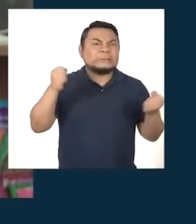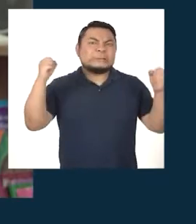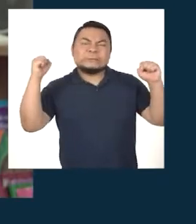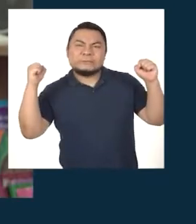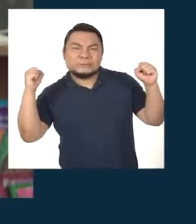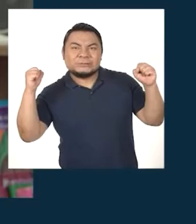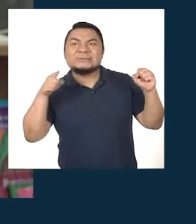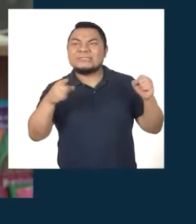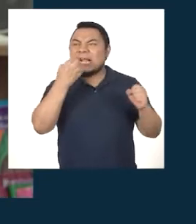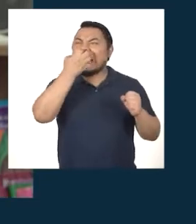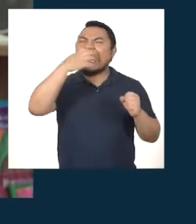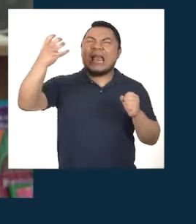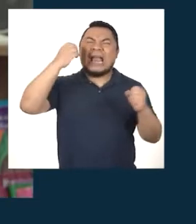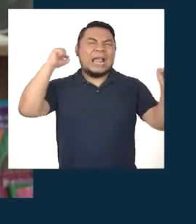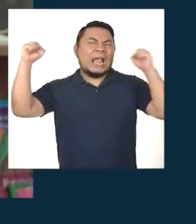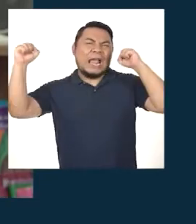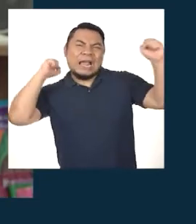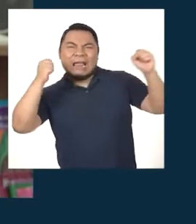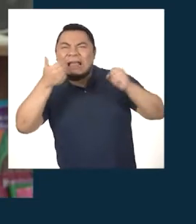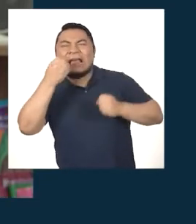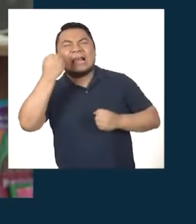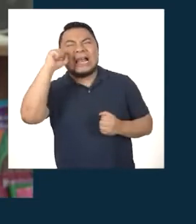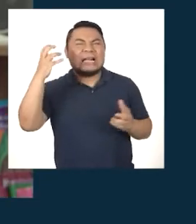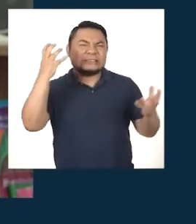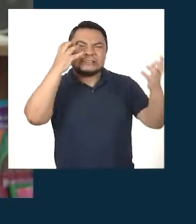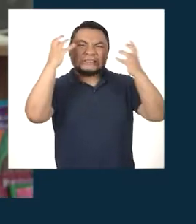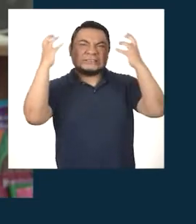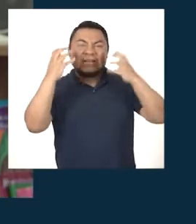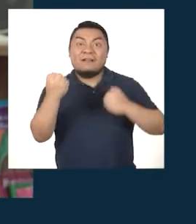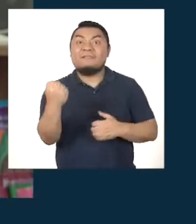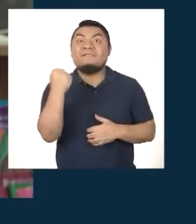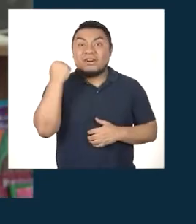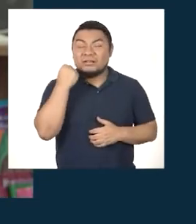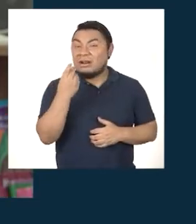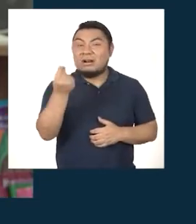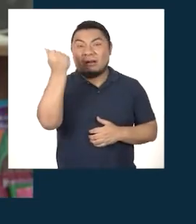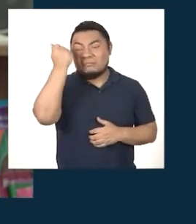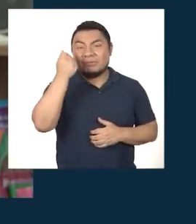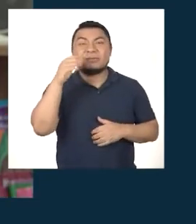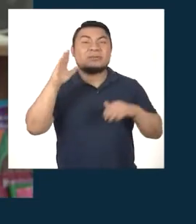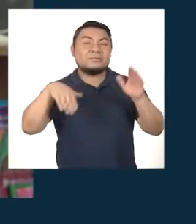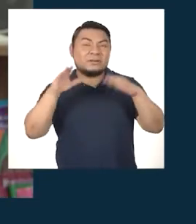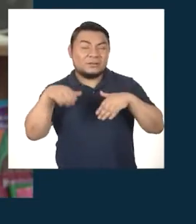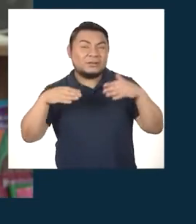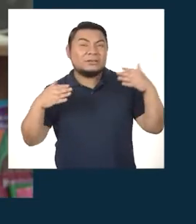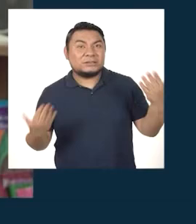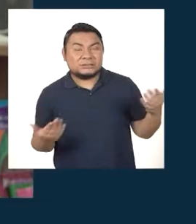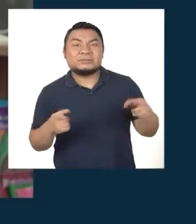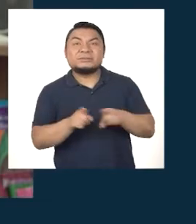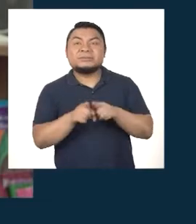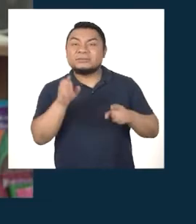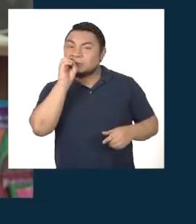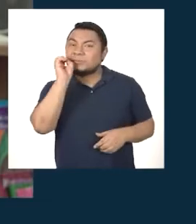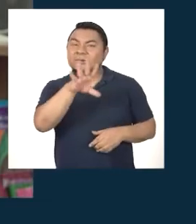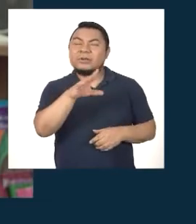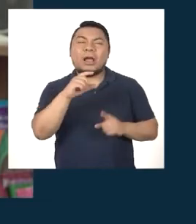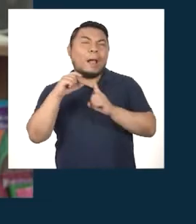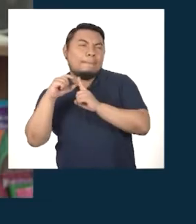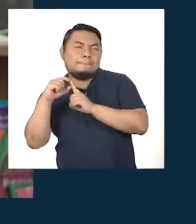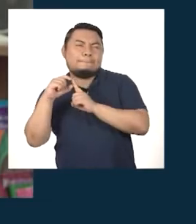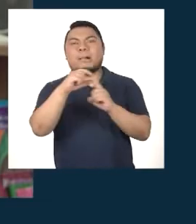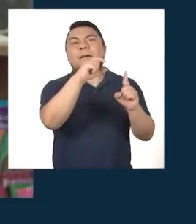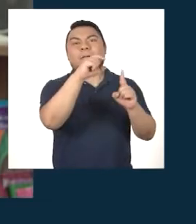impaciencia nos hace gritar, nos hace reaccionar fuerte o rápido o a veces incluso decirles